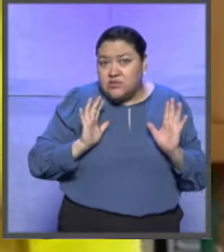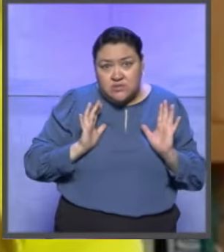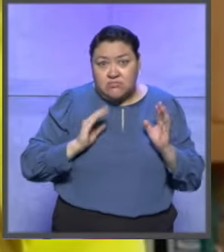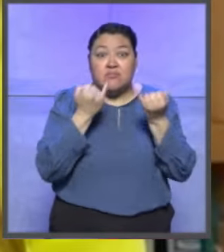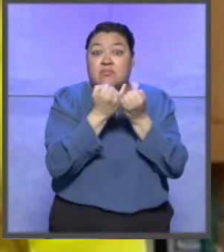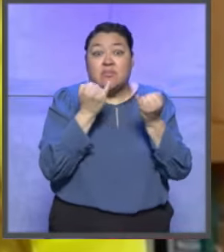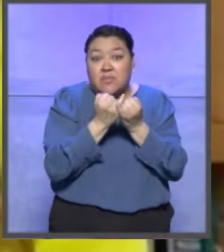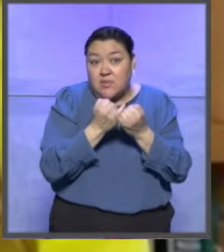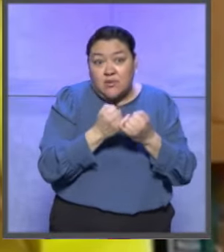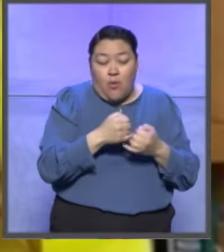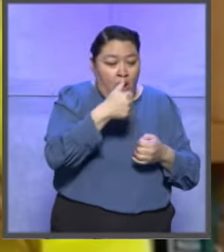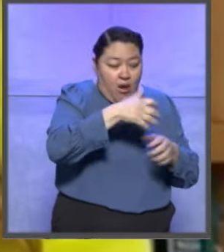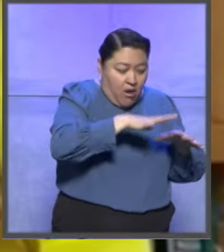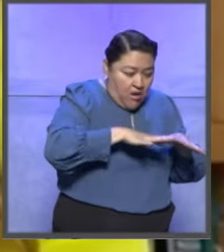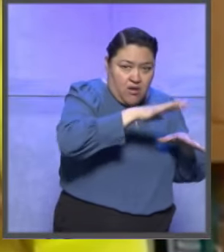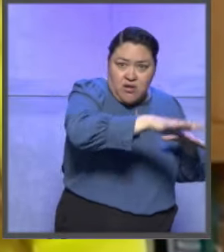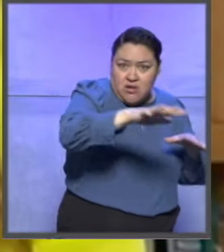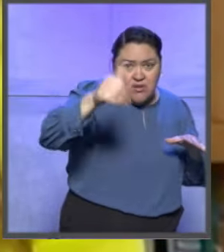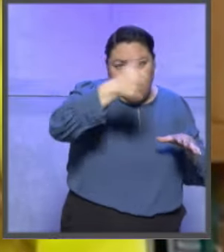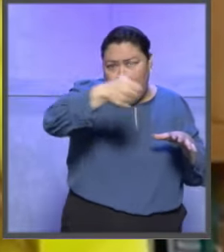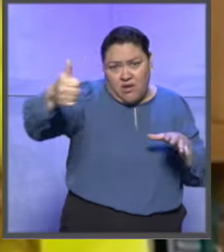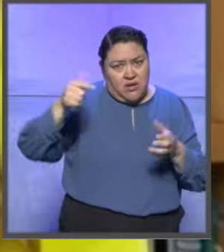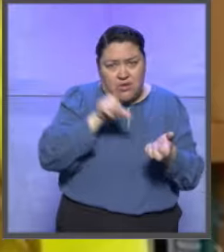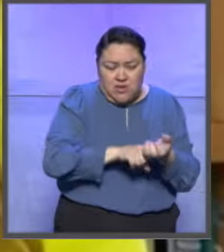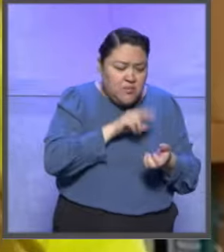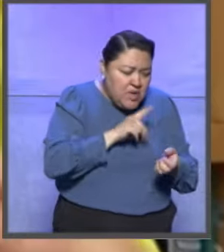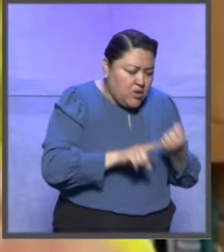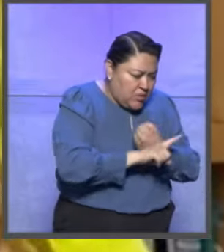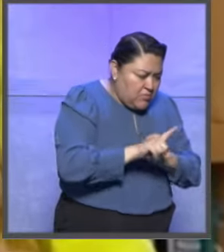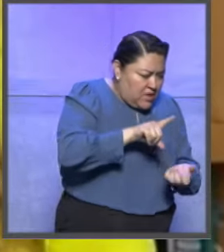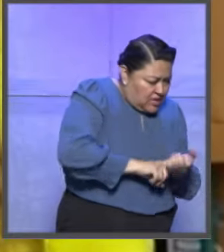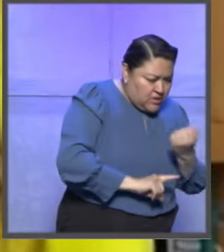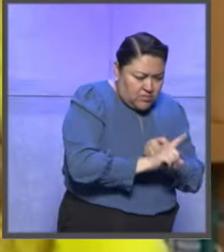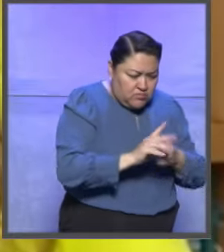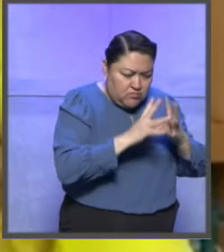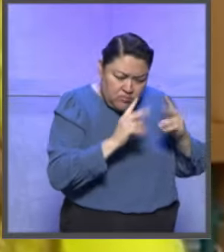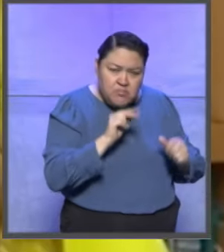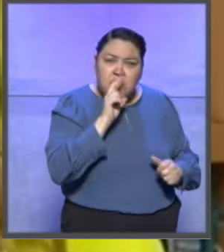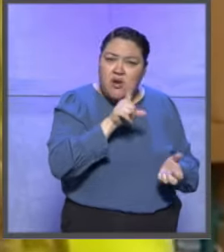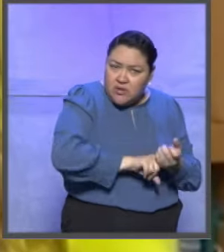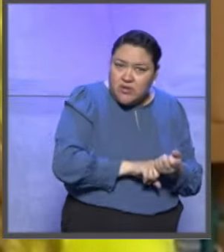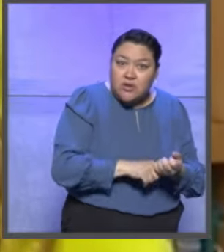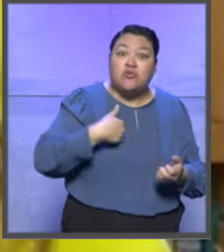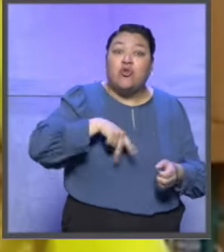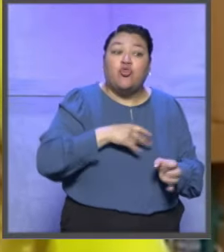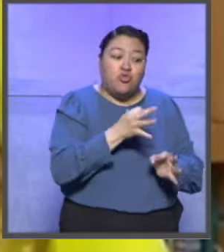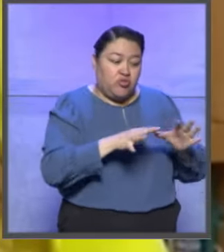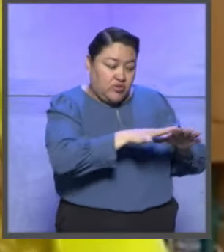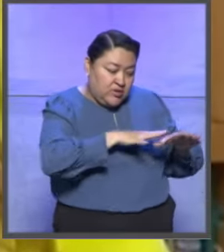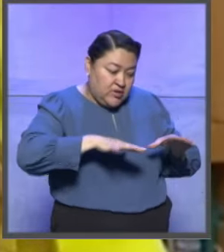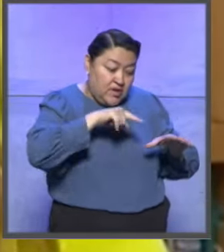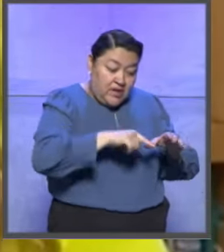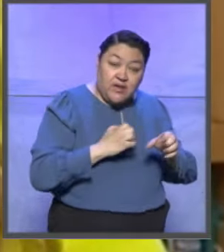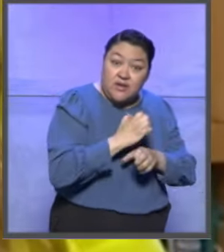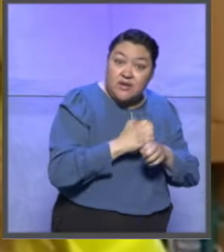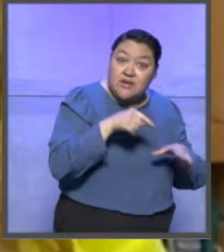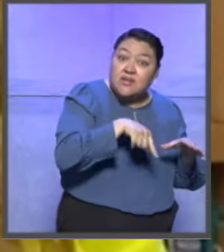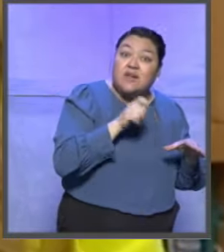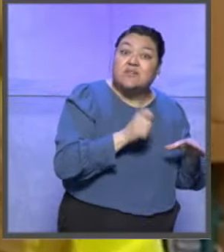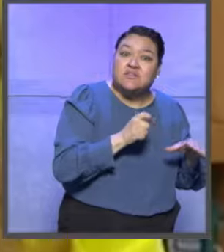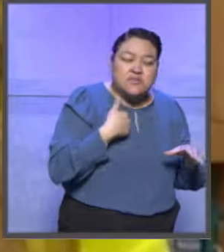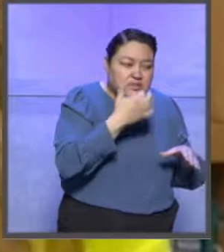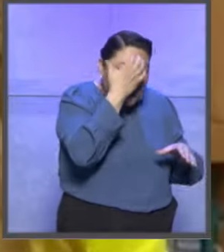hablar de las 32 entidades federativas. Y es que nosotros, al estar dentro de nuestras entidades federativas,